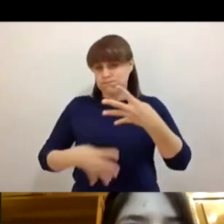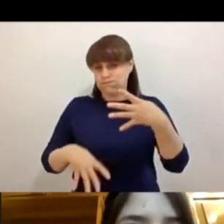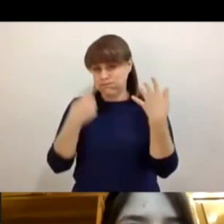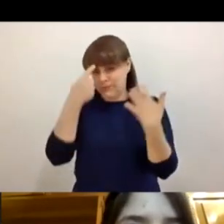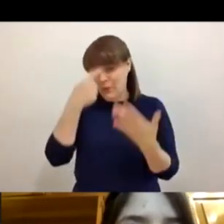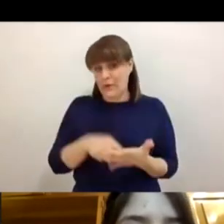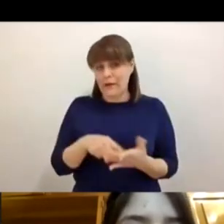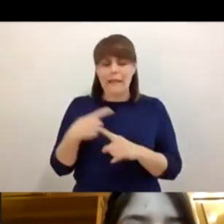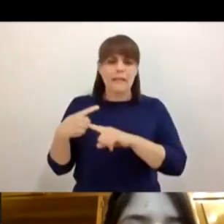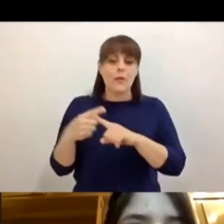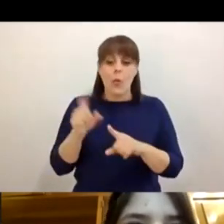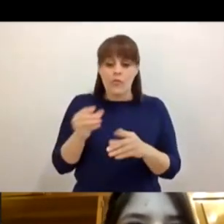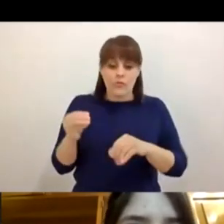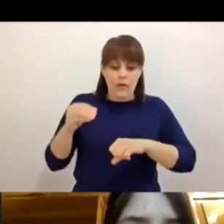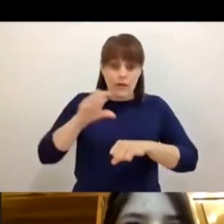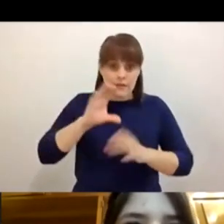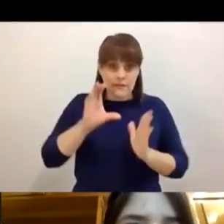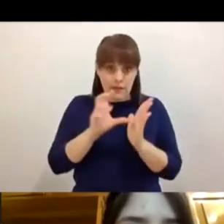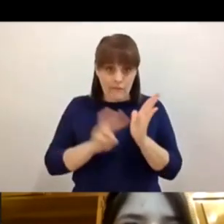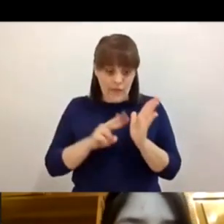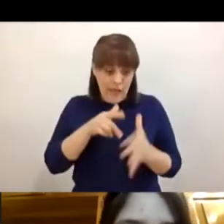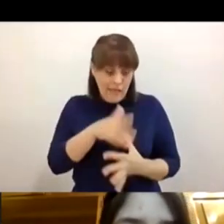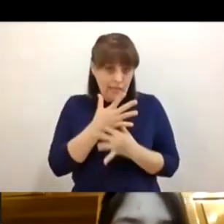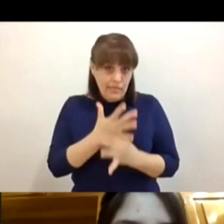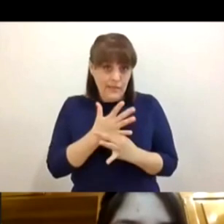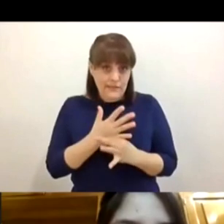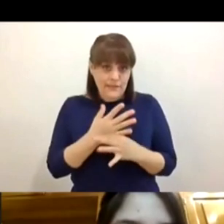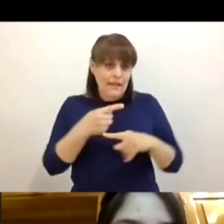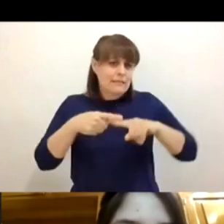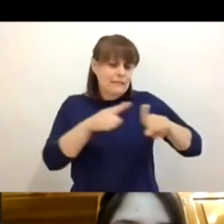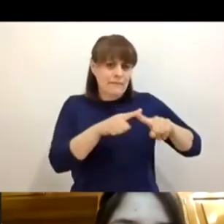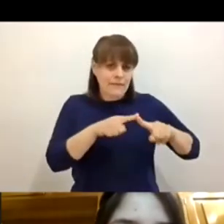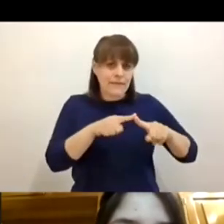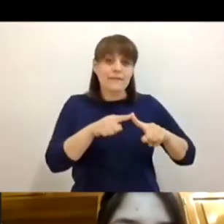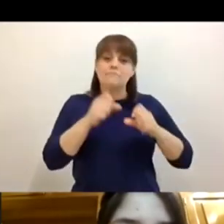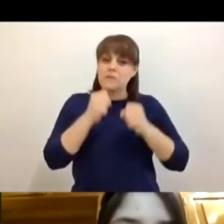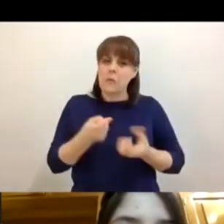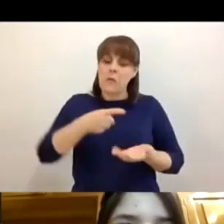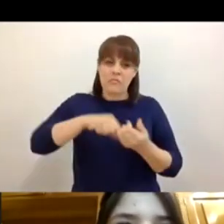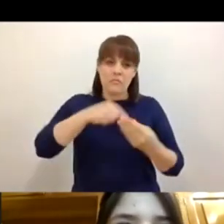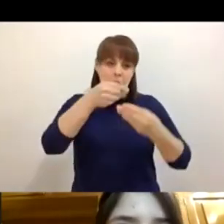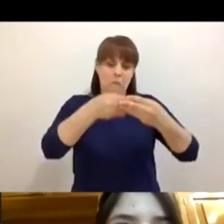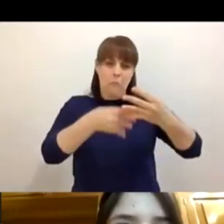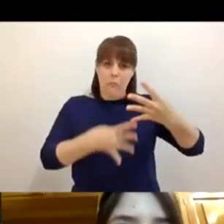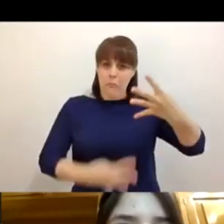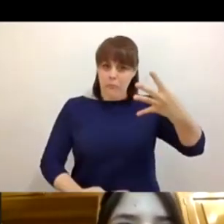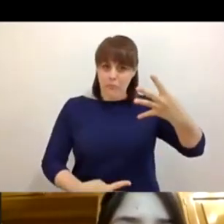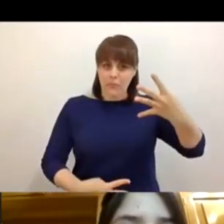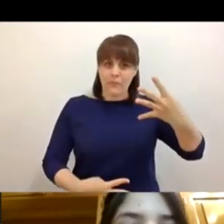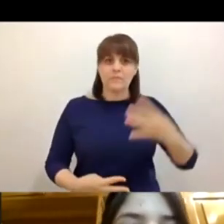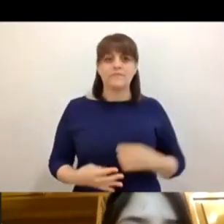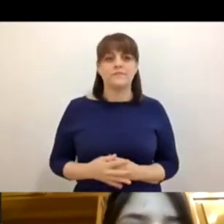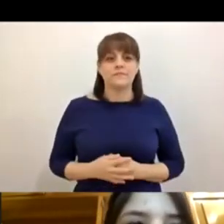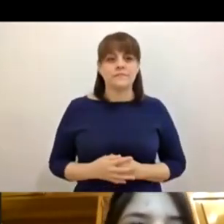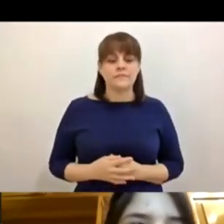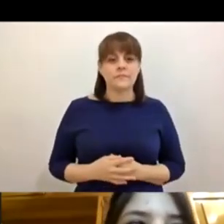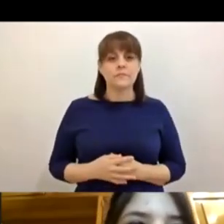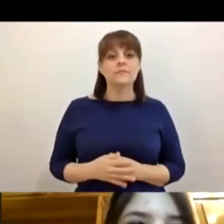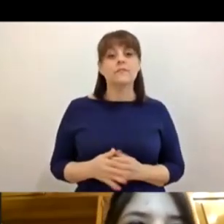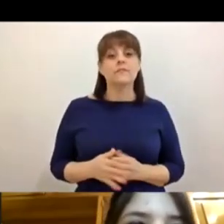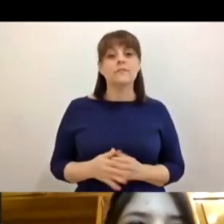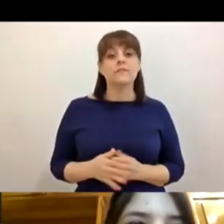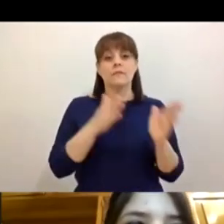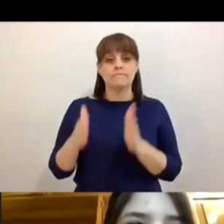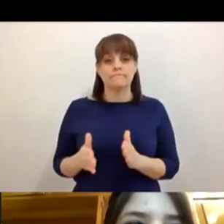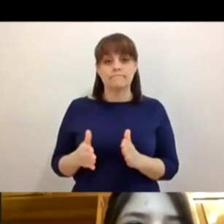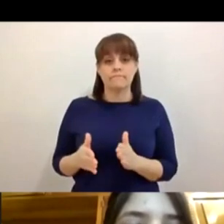currículum diversas, investigaciones y publicaciones en materia de adicciones y sus efectos psicopatológicos. Está también la